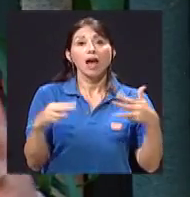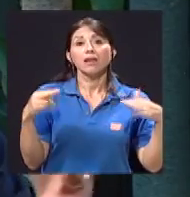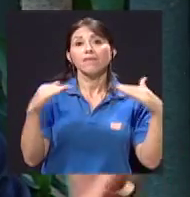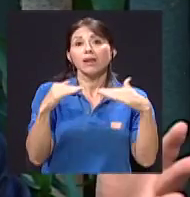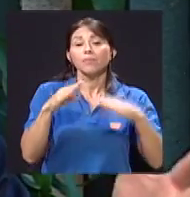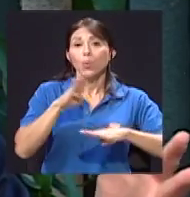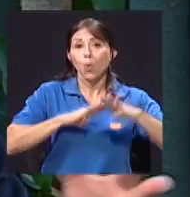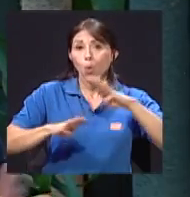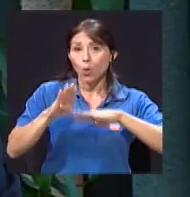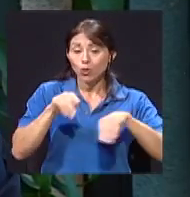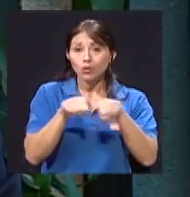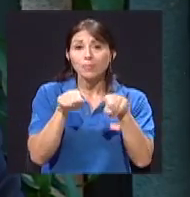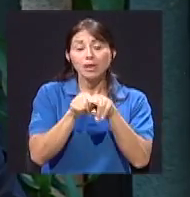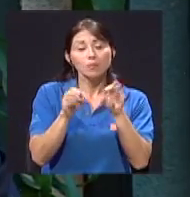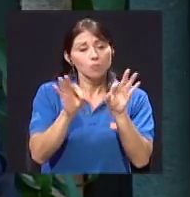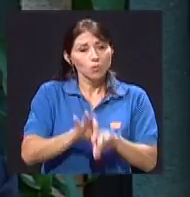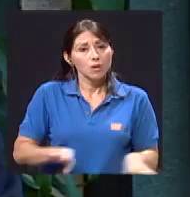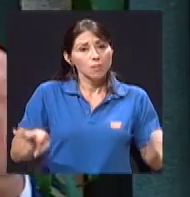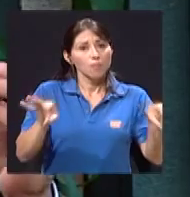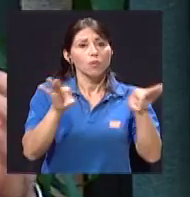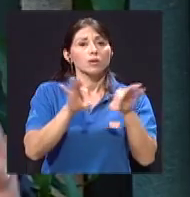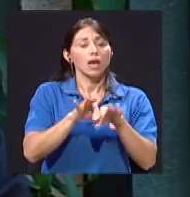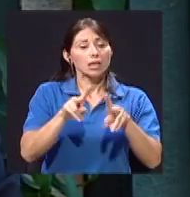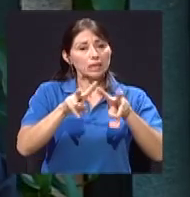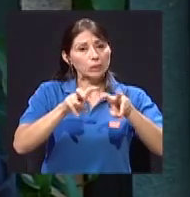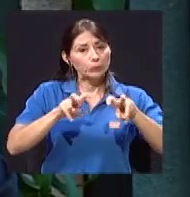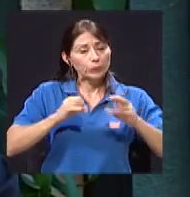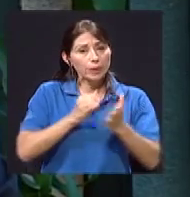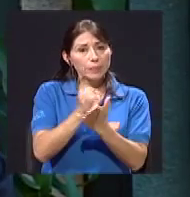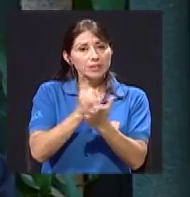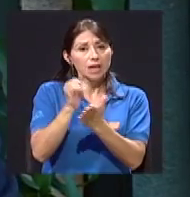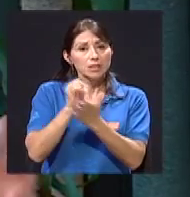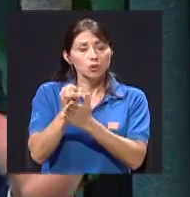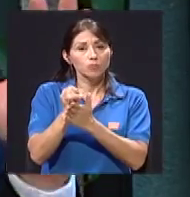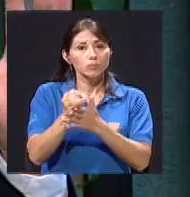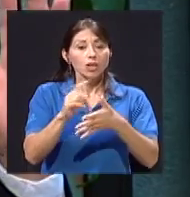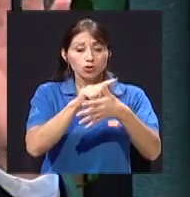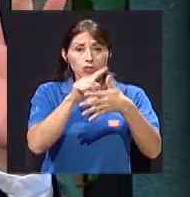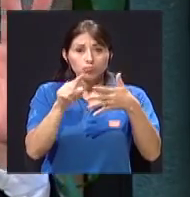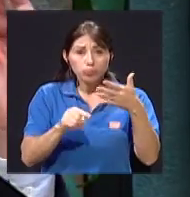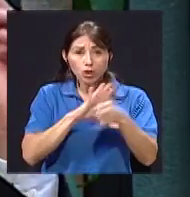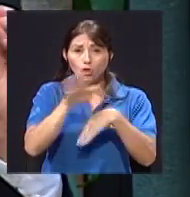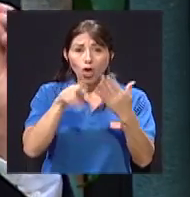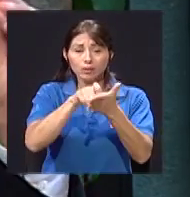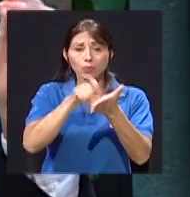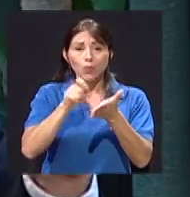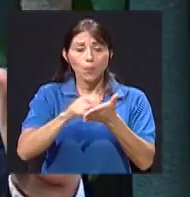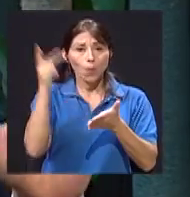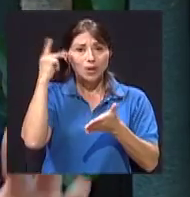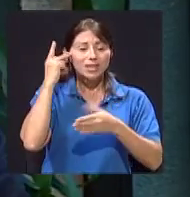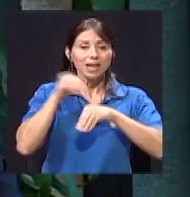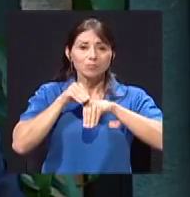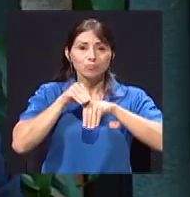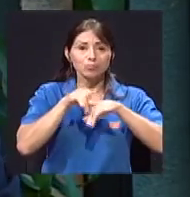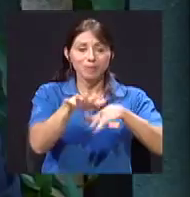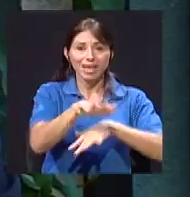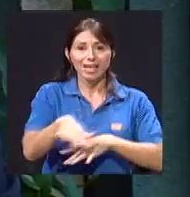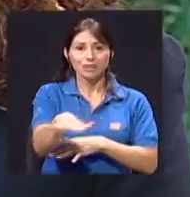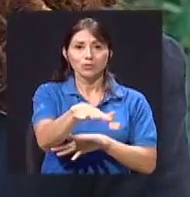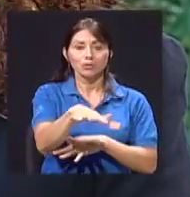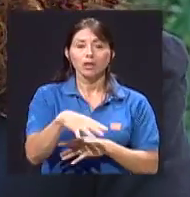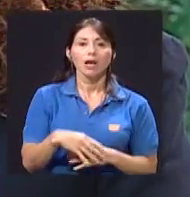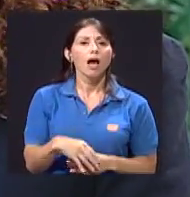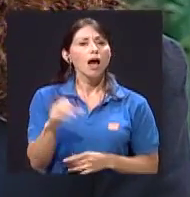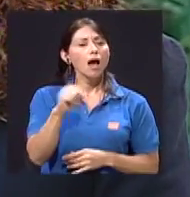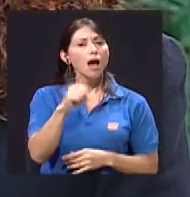en los que la investigación en salud también juega un papel fundamental. Por lo tanto, las políticas van orientadas precisamente a incidir en esos determinantes de la salud.